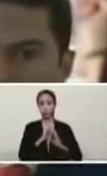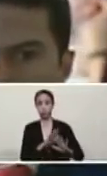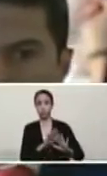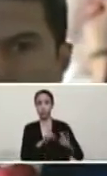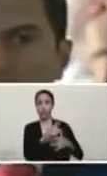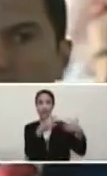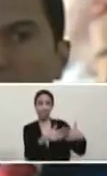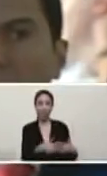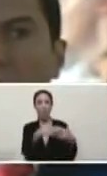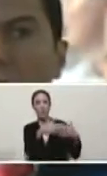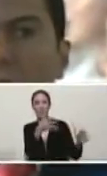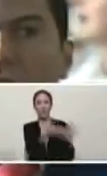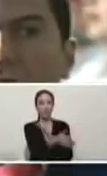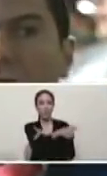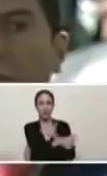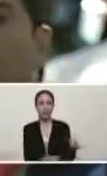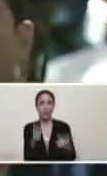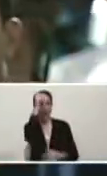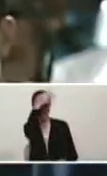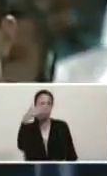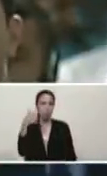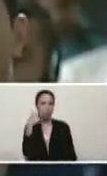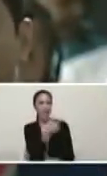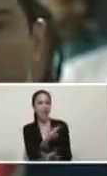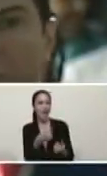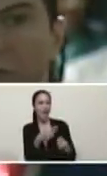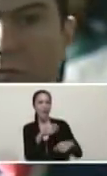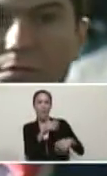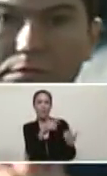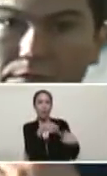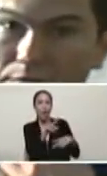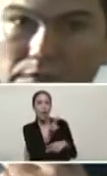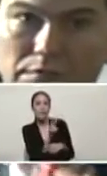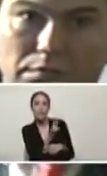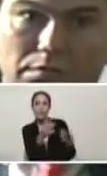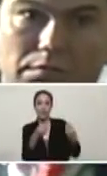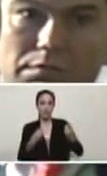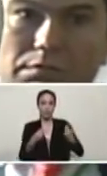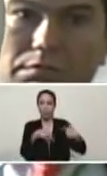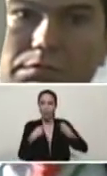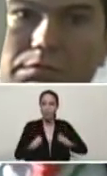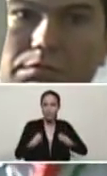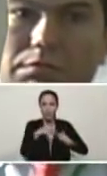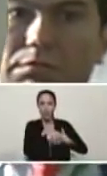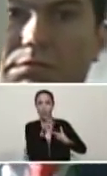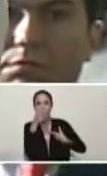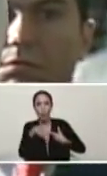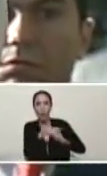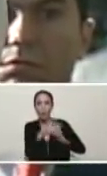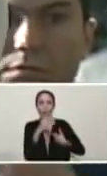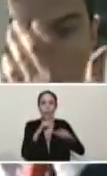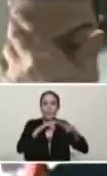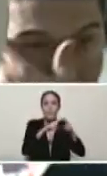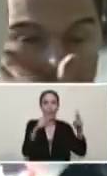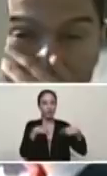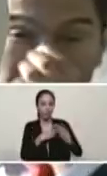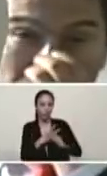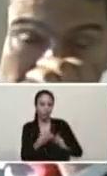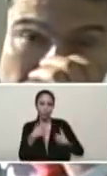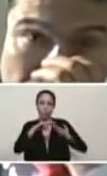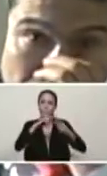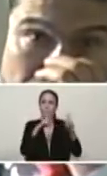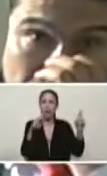el imperialismo, es Trump, que no deja vivir a los pueblos en paz, los pueblos que tienen dignidad, que tienen vocación para la